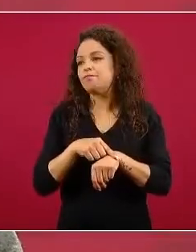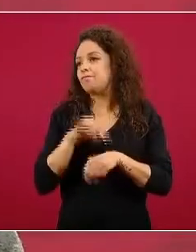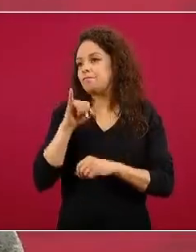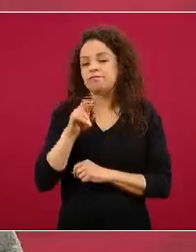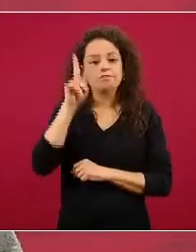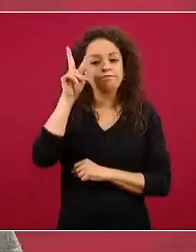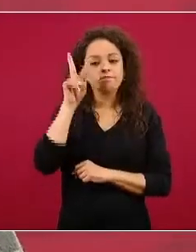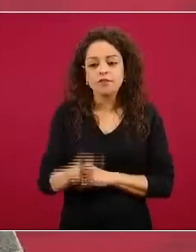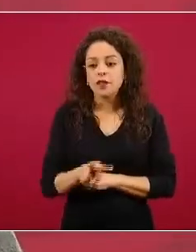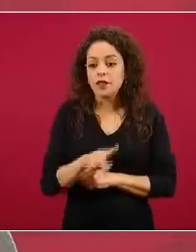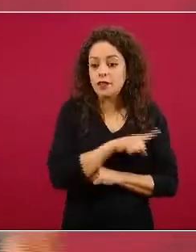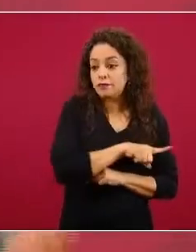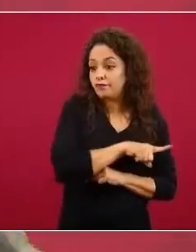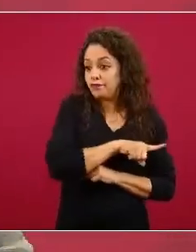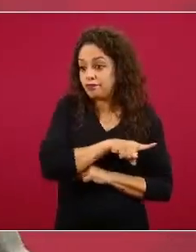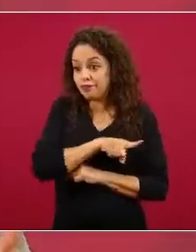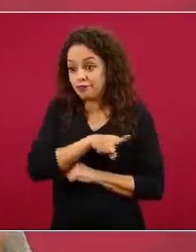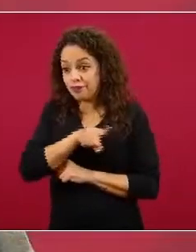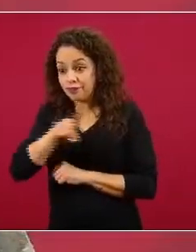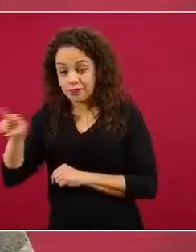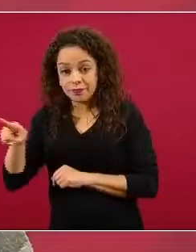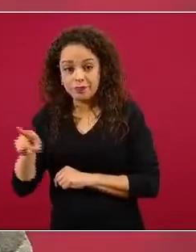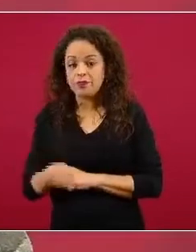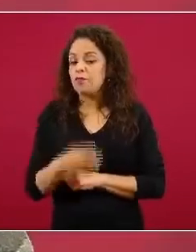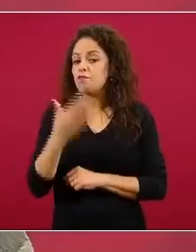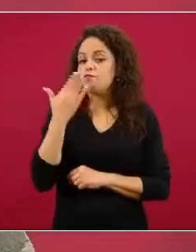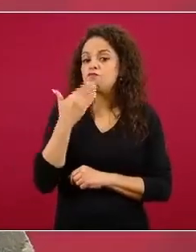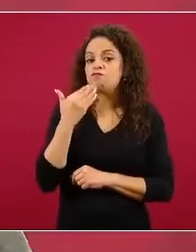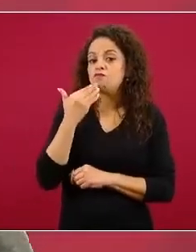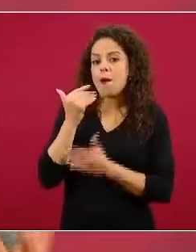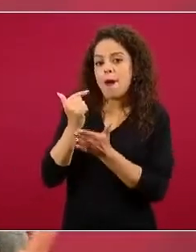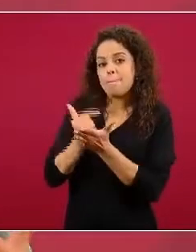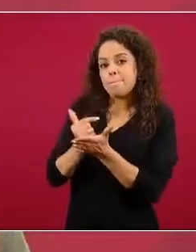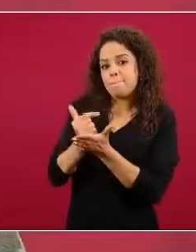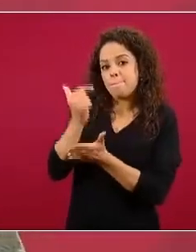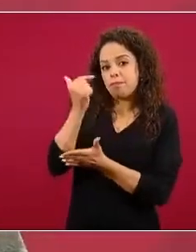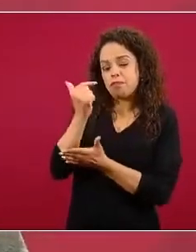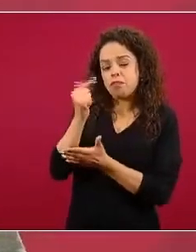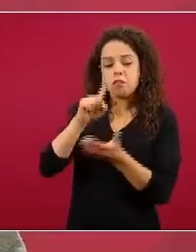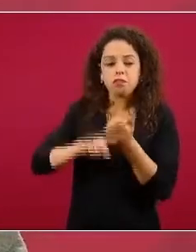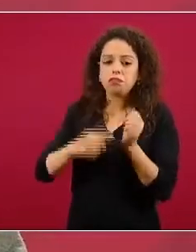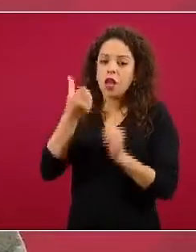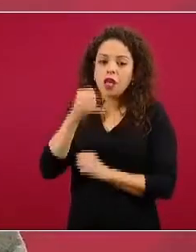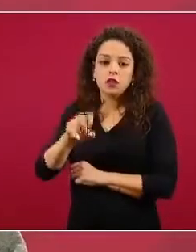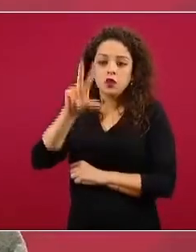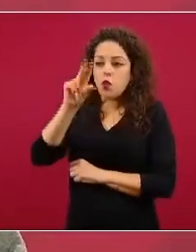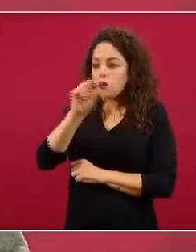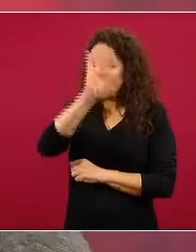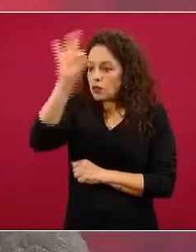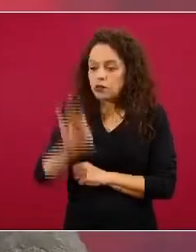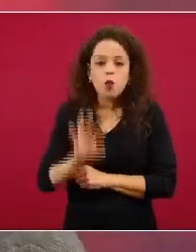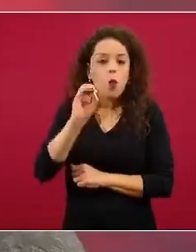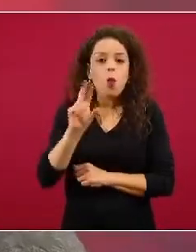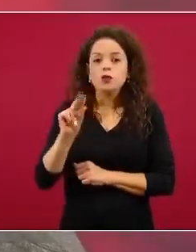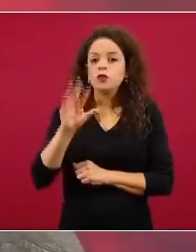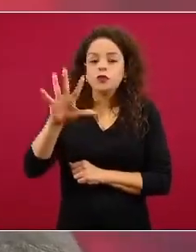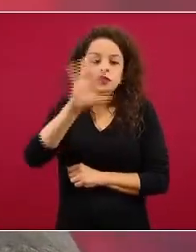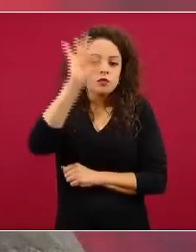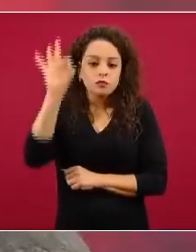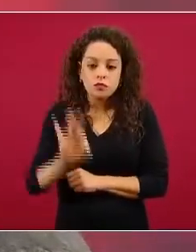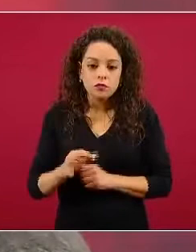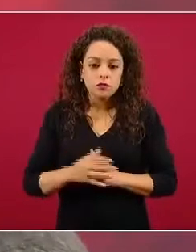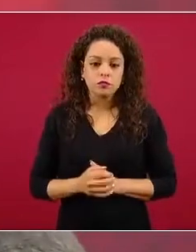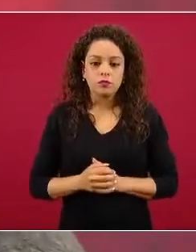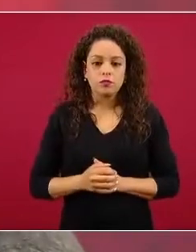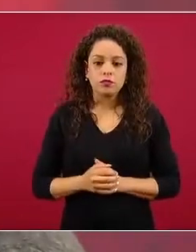la gran mayoría no van a tener complicaciones. 80%, 85%, 8 o casi